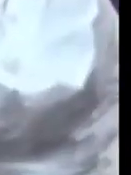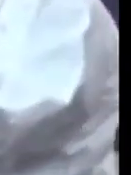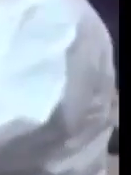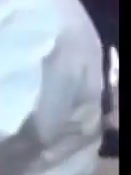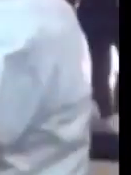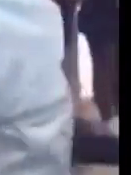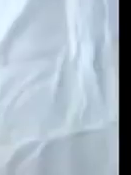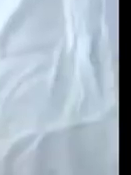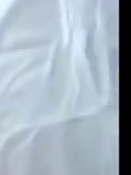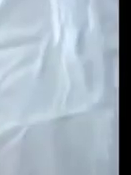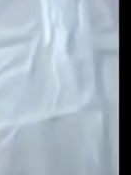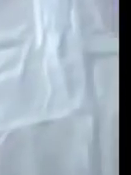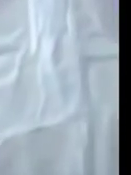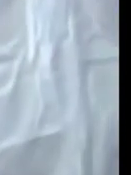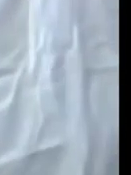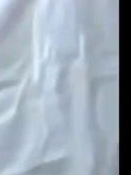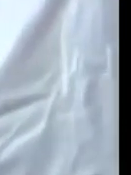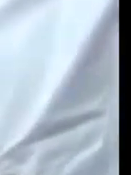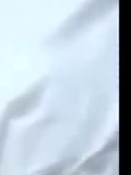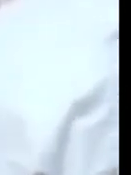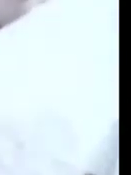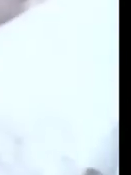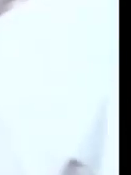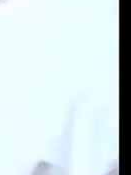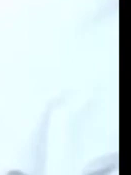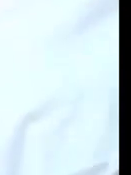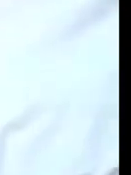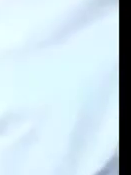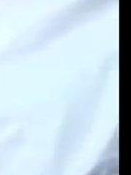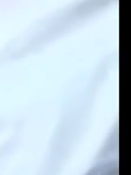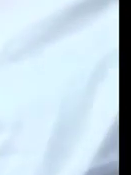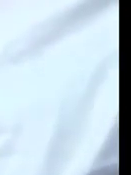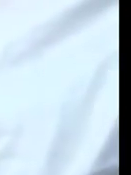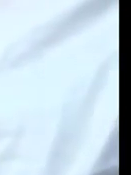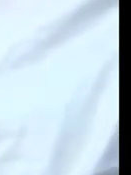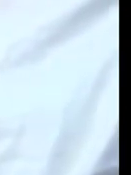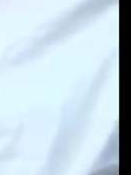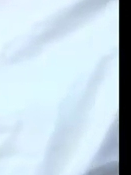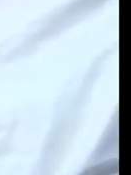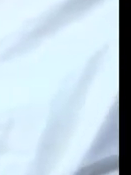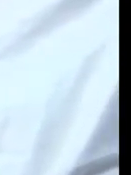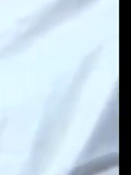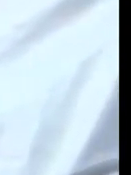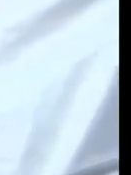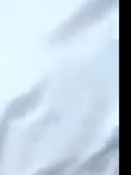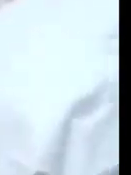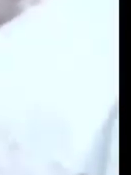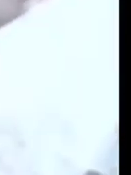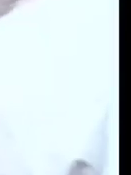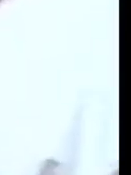tarija 1 bolivia se encuentra entre los tres países con menos pacientes contagiados por kobe 19